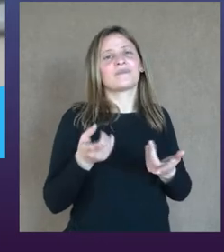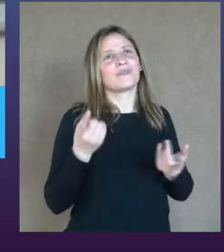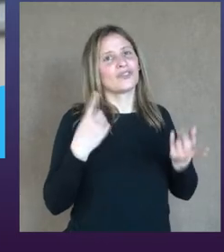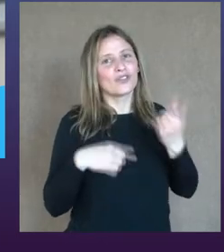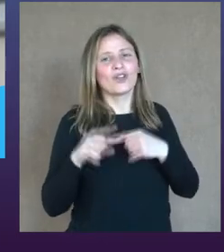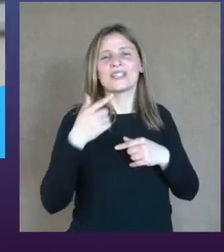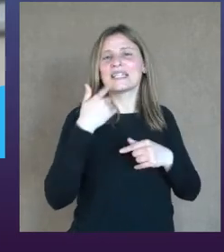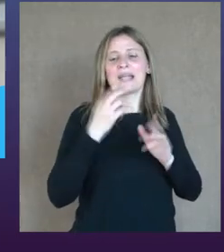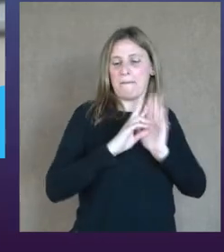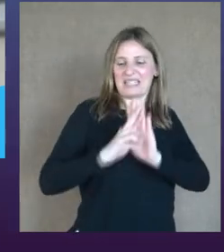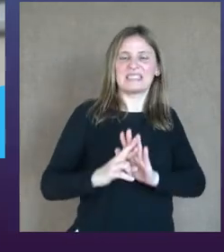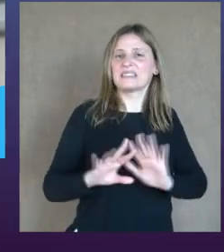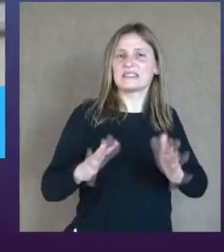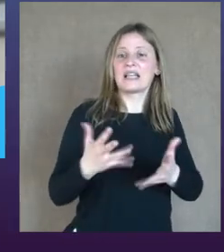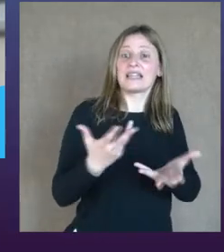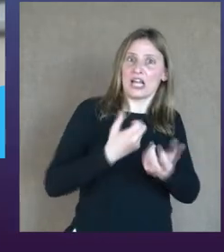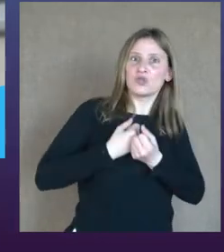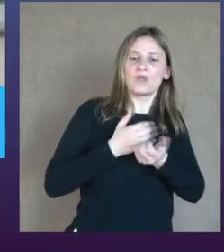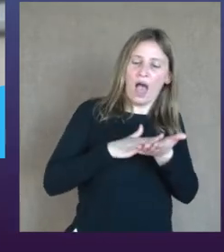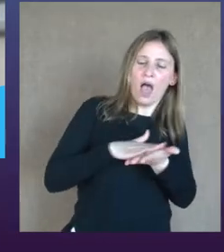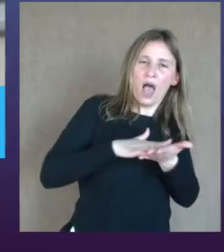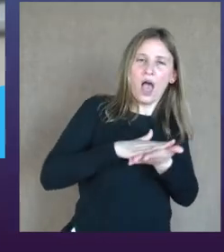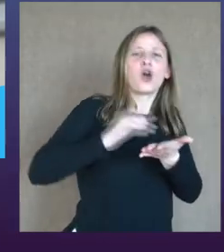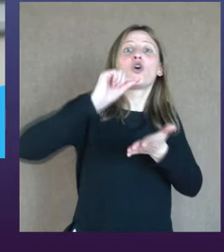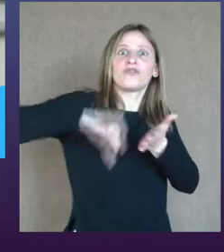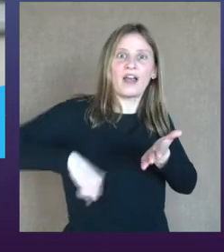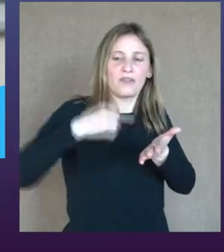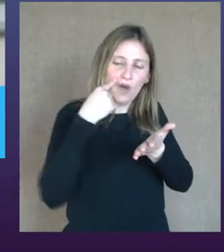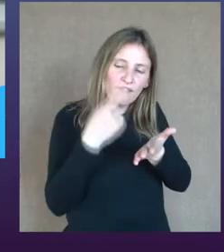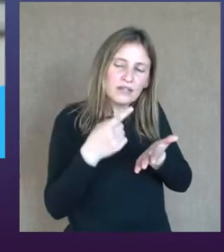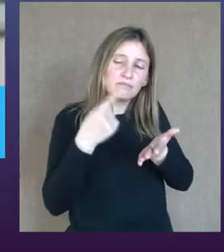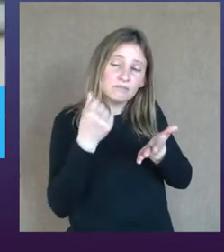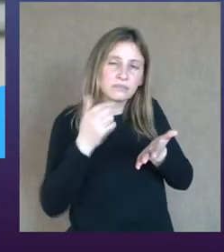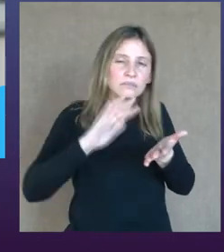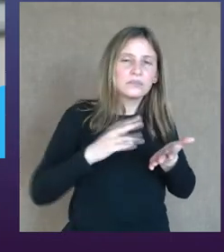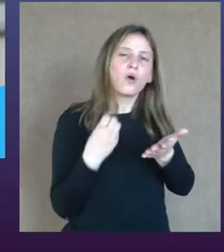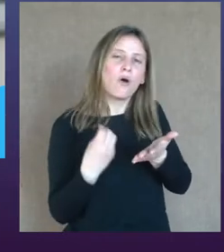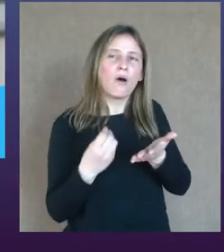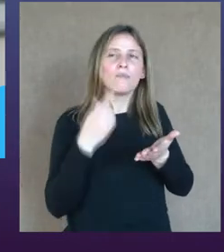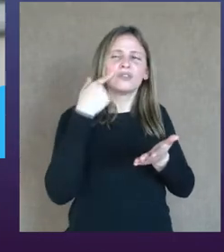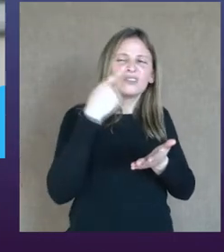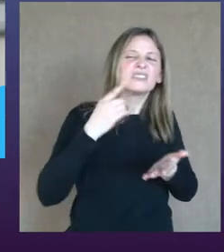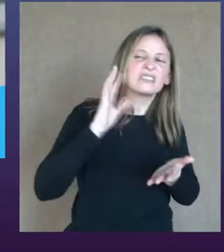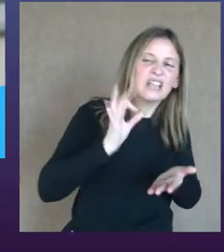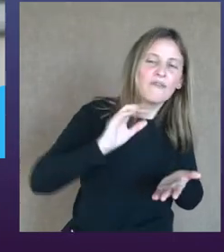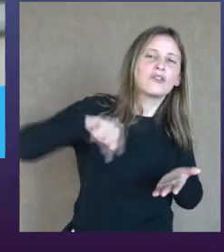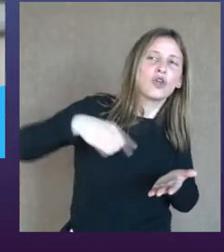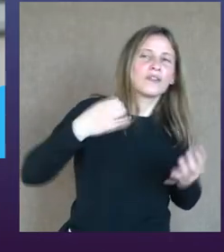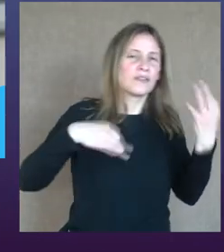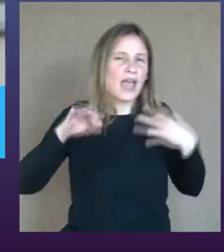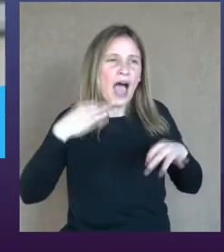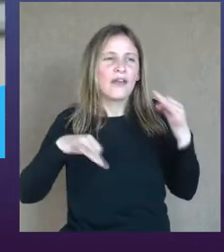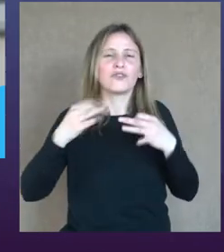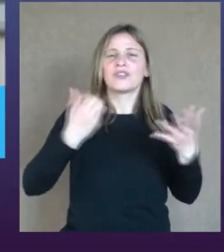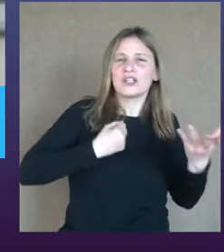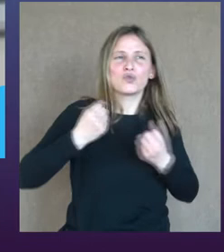un agente es alguien que te ayuda a negociar los contratos, que te ayuda a tener una, con su visión panorámica de en qué teatro se va a hacer qué obra, que tiene